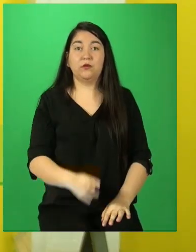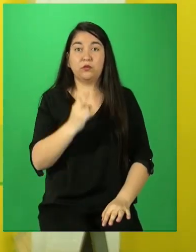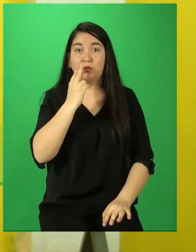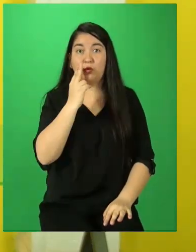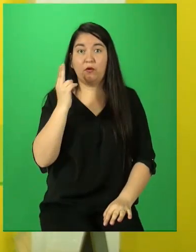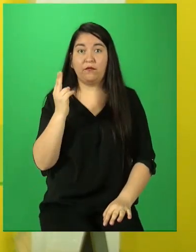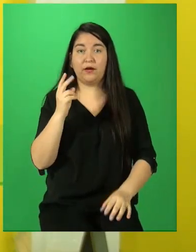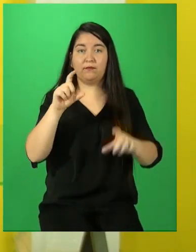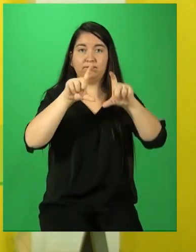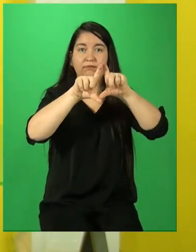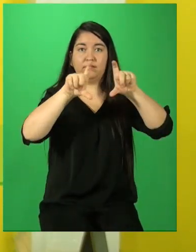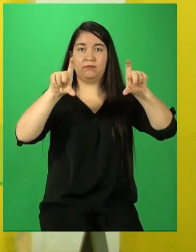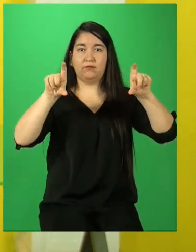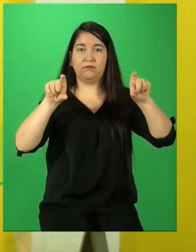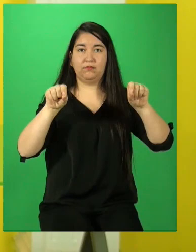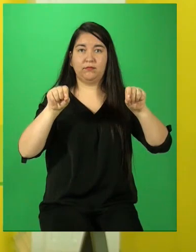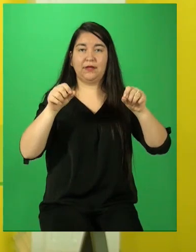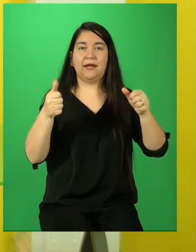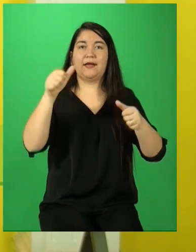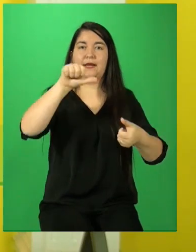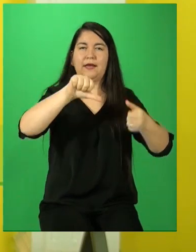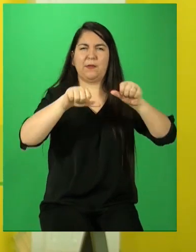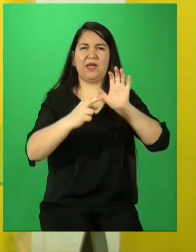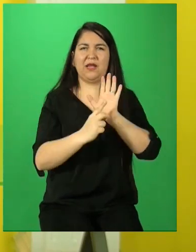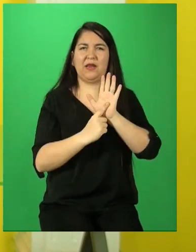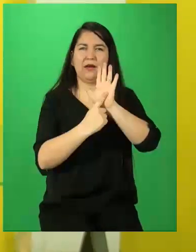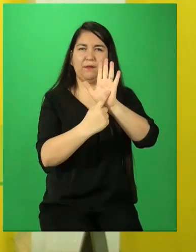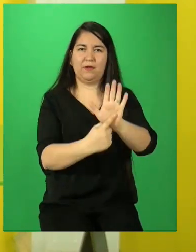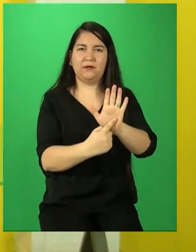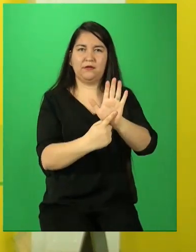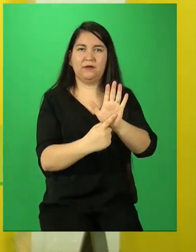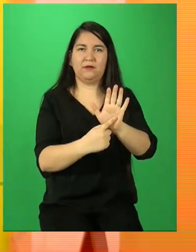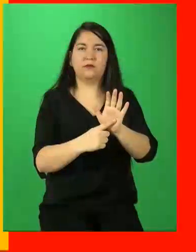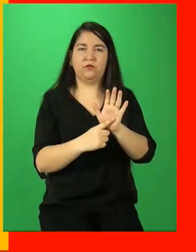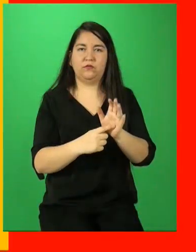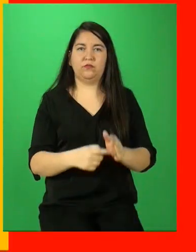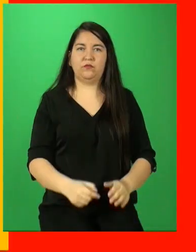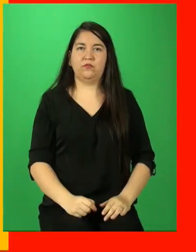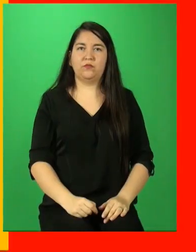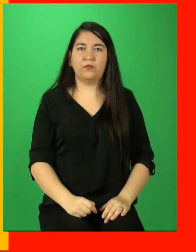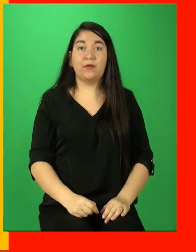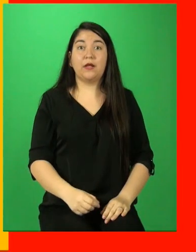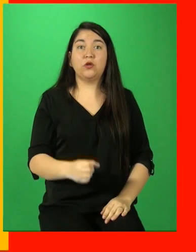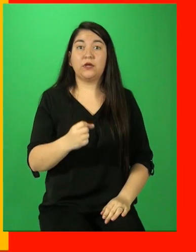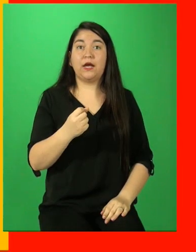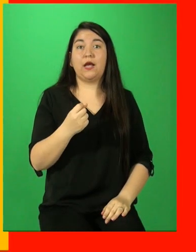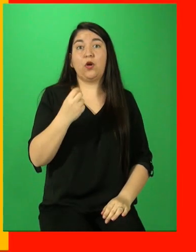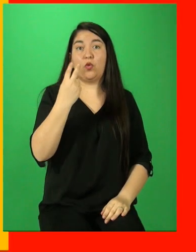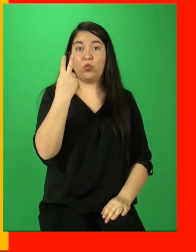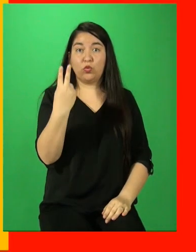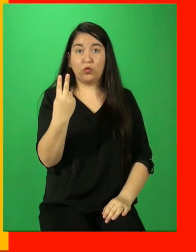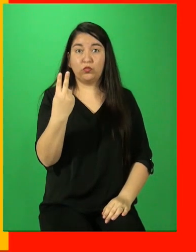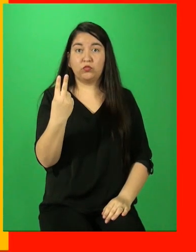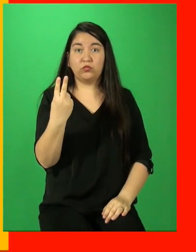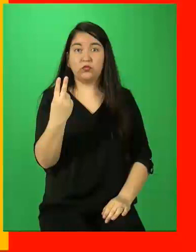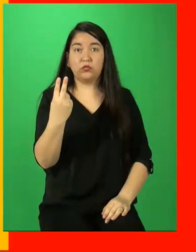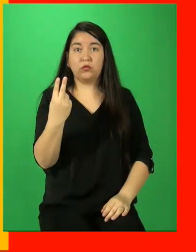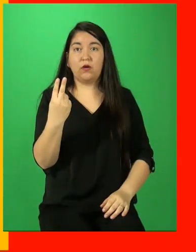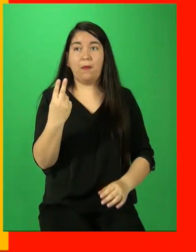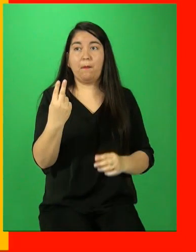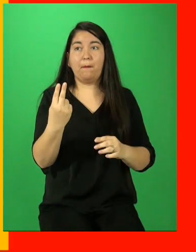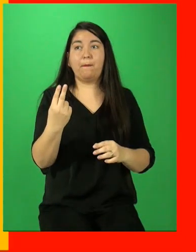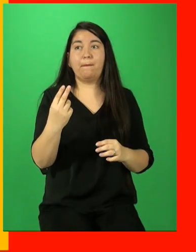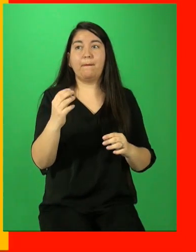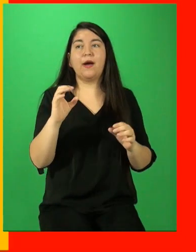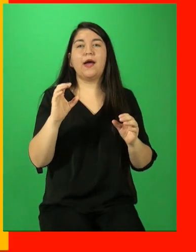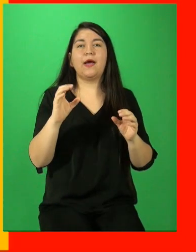está la fórmula química, cómo se expresa la formación de ese compuesto, donde el número 2 representa el subíndice